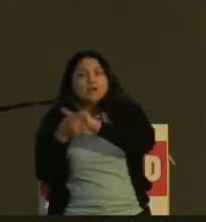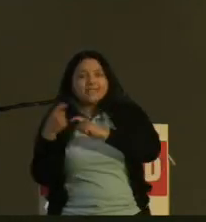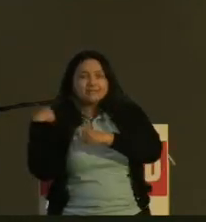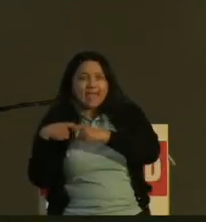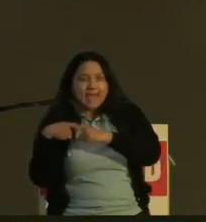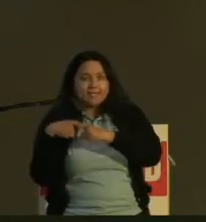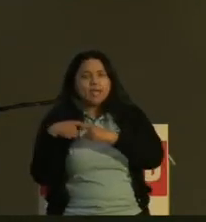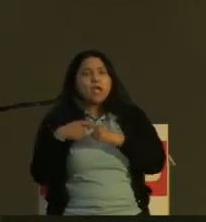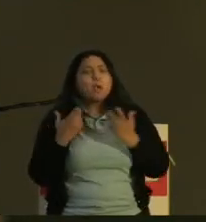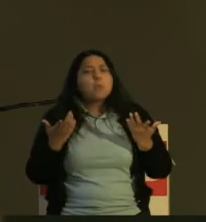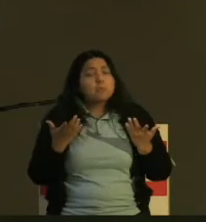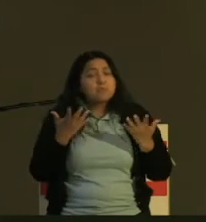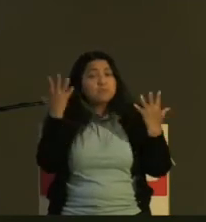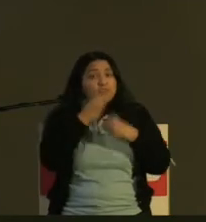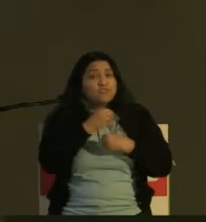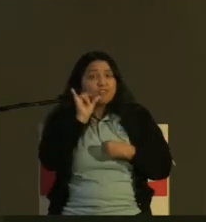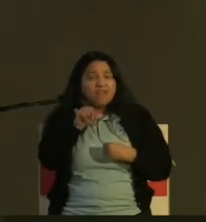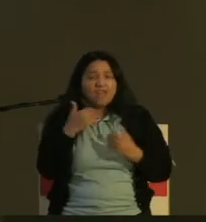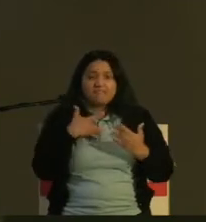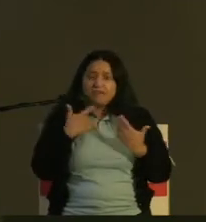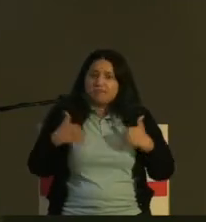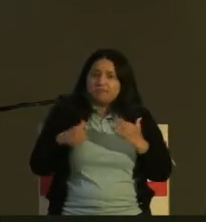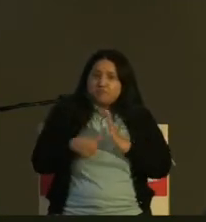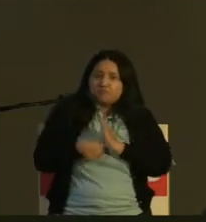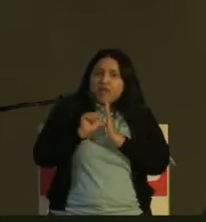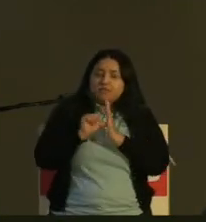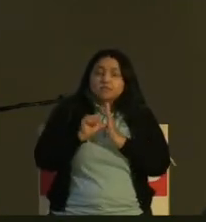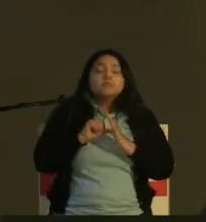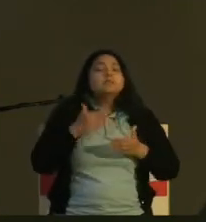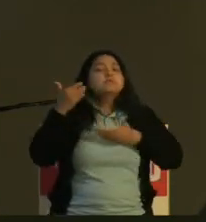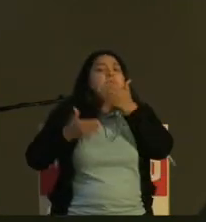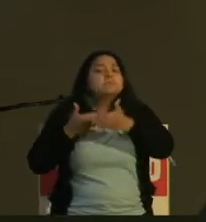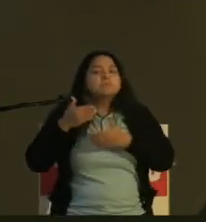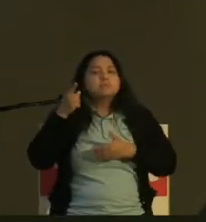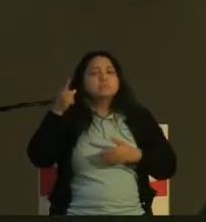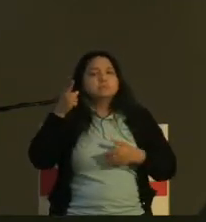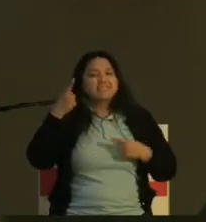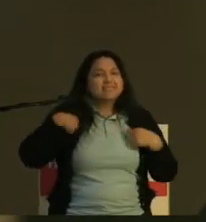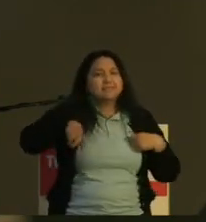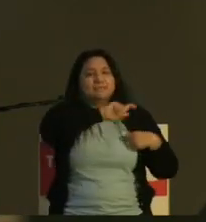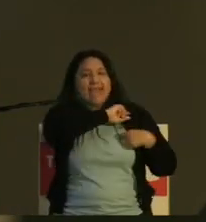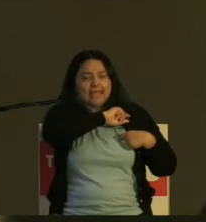eran de una belleza impresionante. Luego, cuando España quiso creer que era primer mundo,